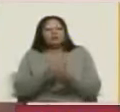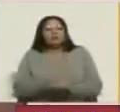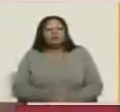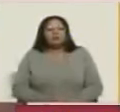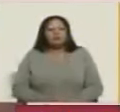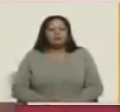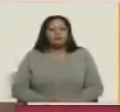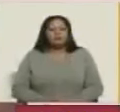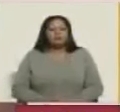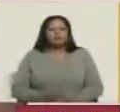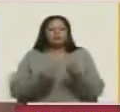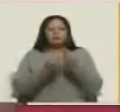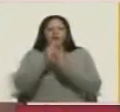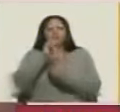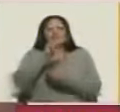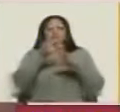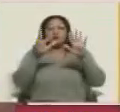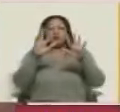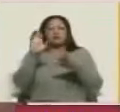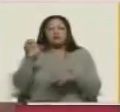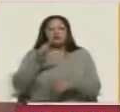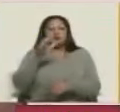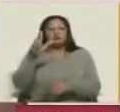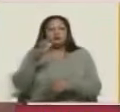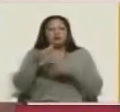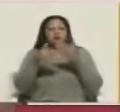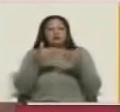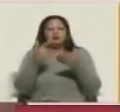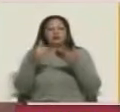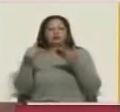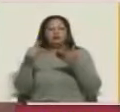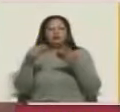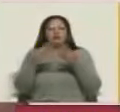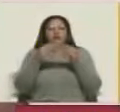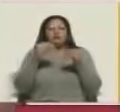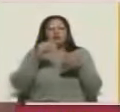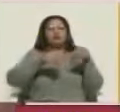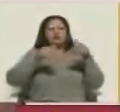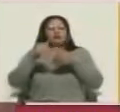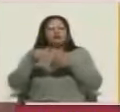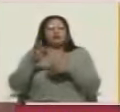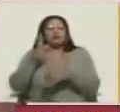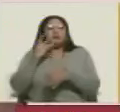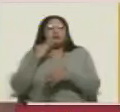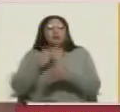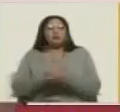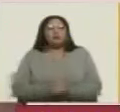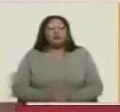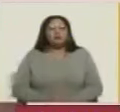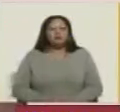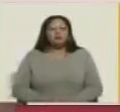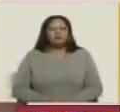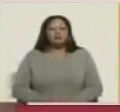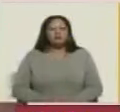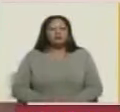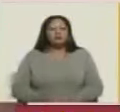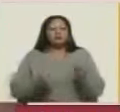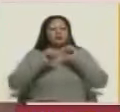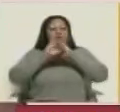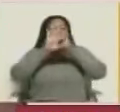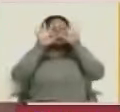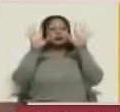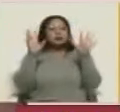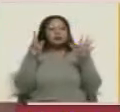este evento del 28 de julio será, como todas las elecciones en Venezuela, un ejemplo de transparencia,